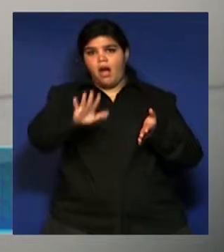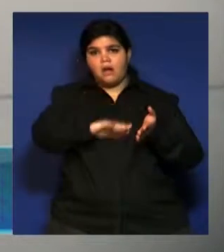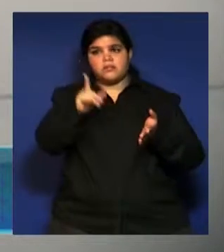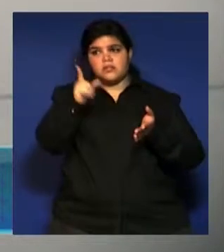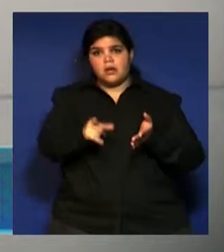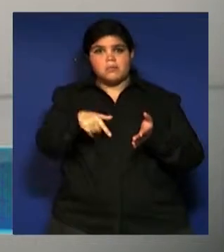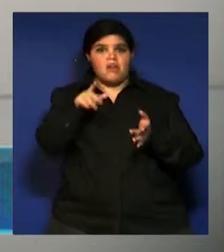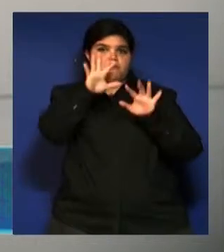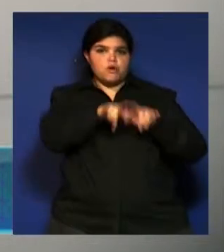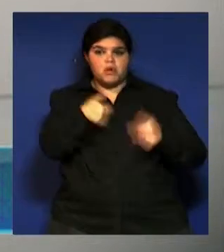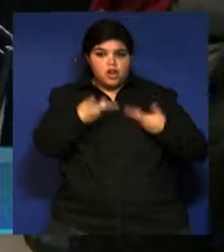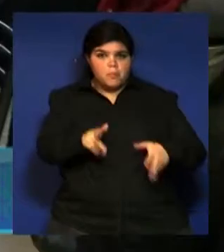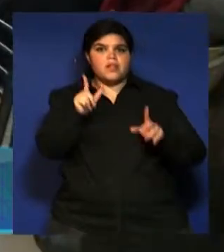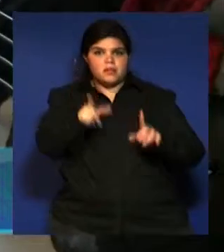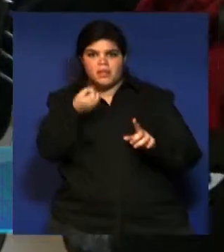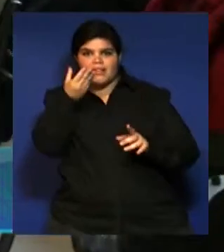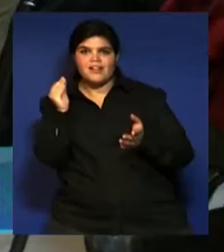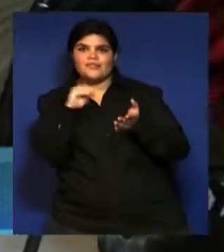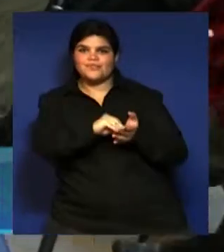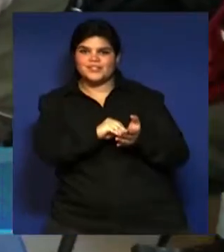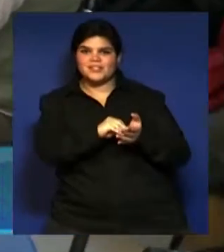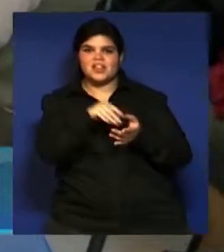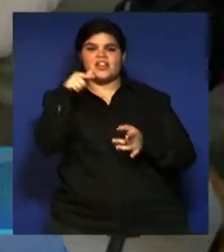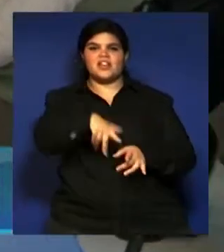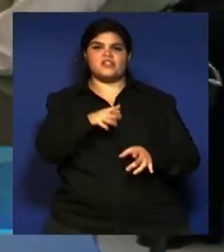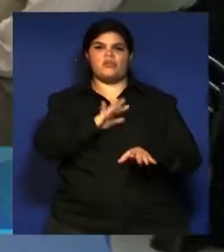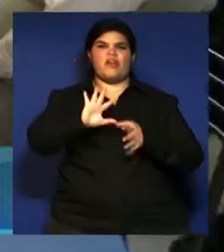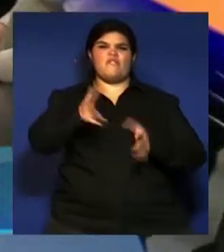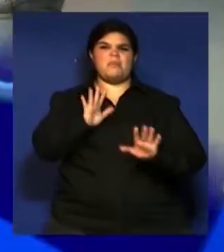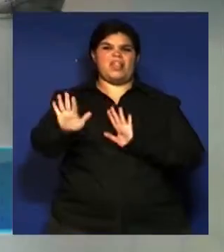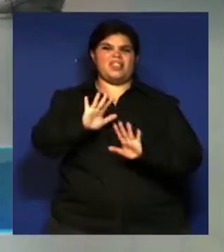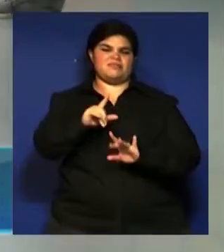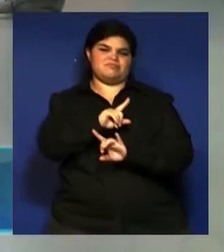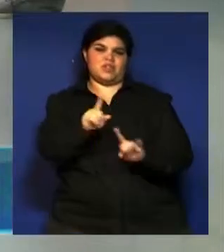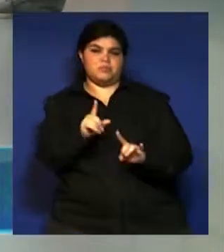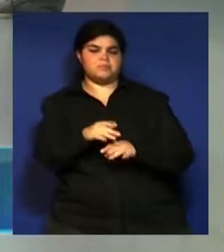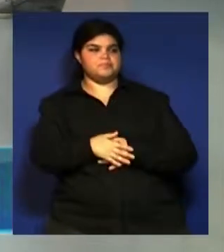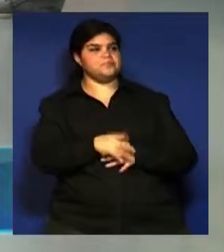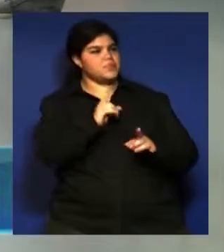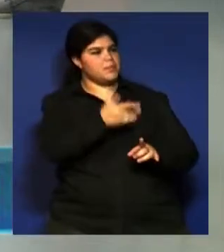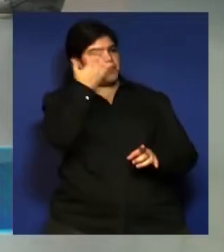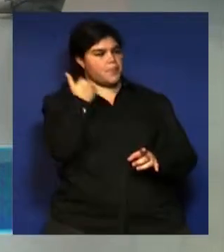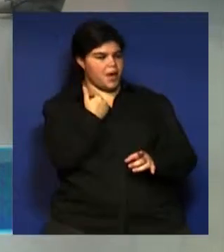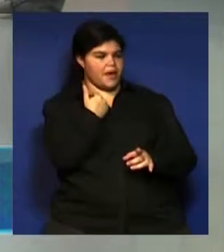internet. Entonces, no debería ser una cosa tan resistida. Algo ya contestaste en tu primera